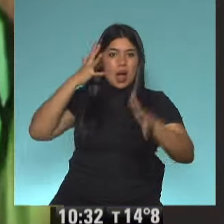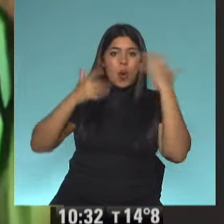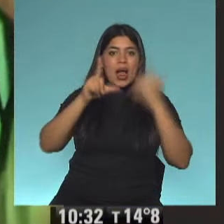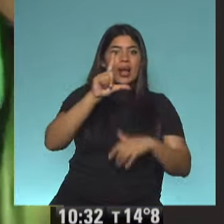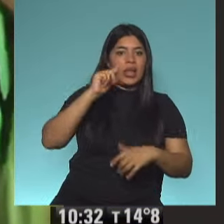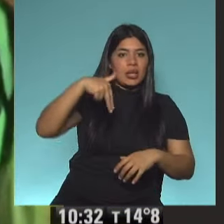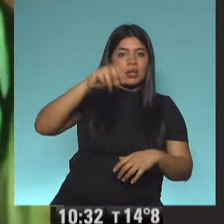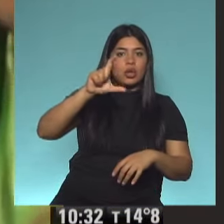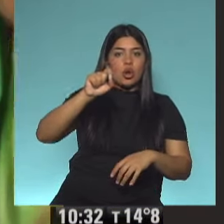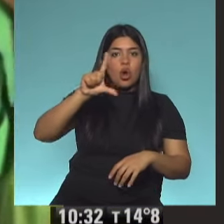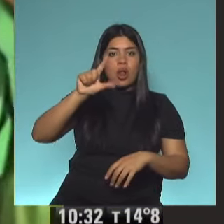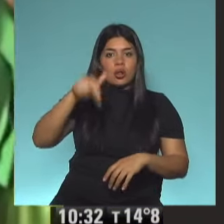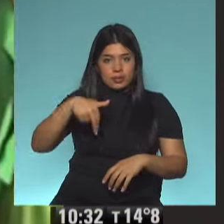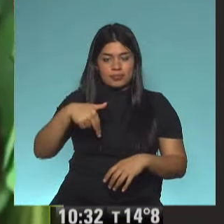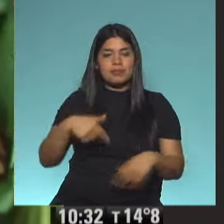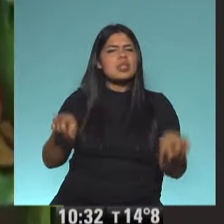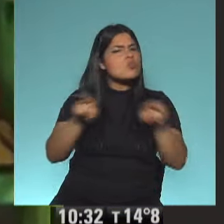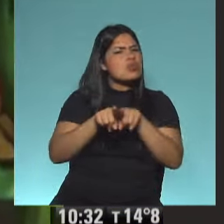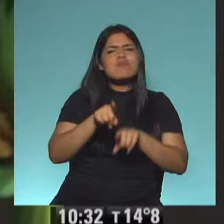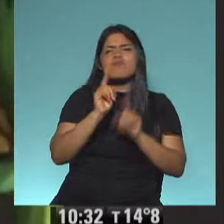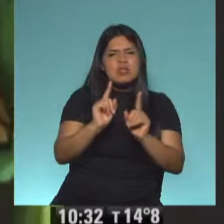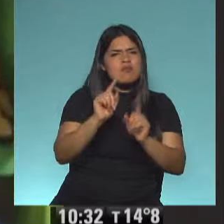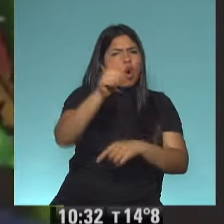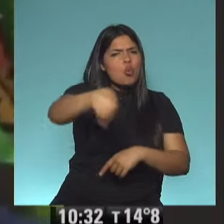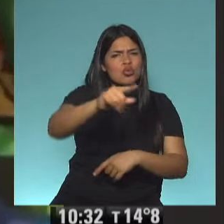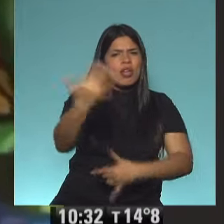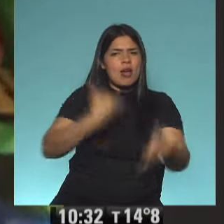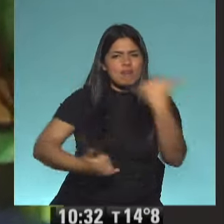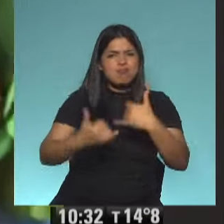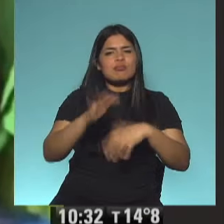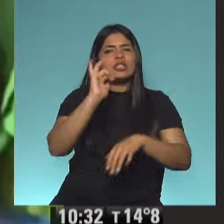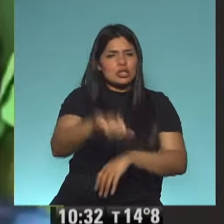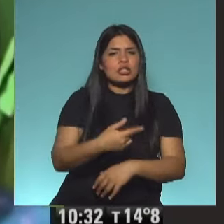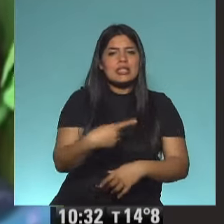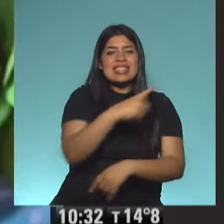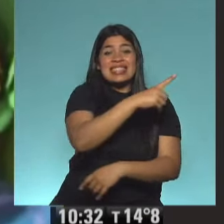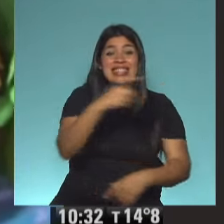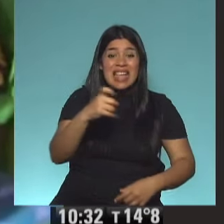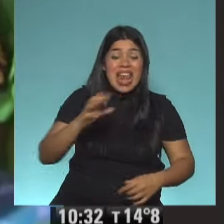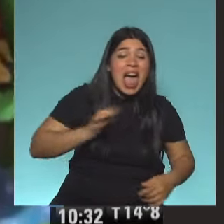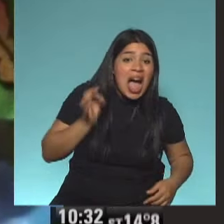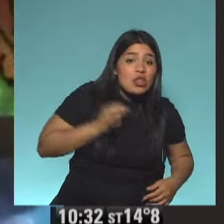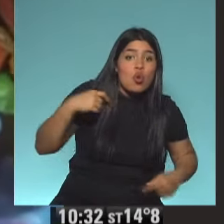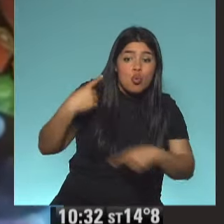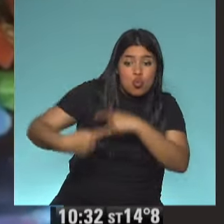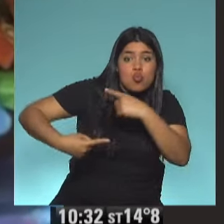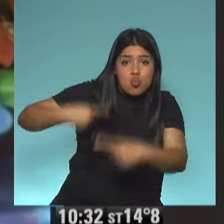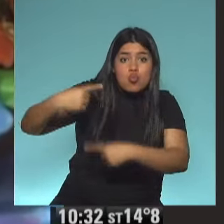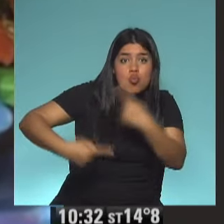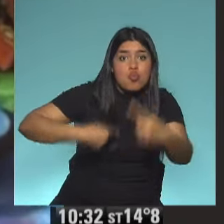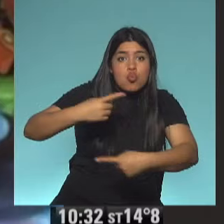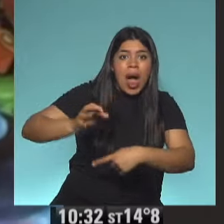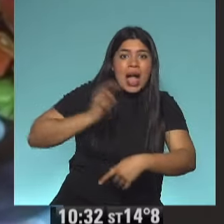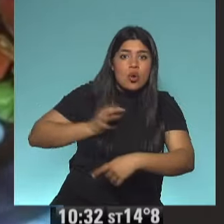Como ustedes dicen, tiene muchos, muchos años, hace más de 100 años, que se celebra en nuestra